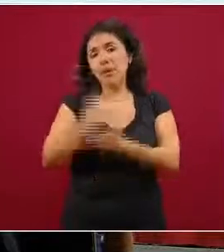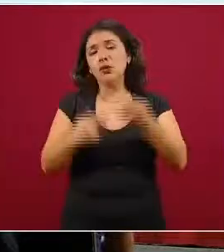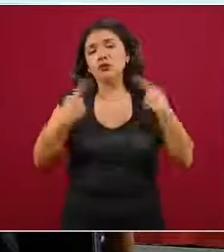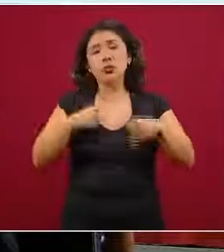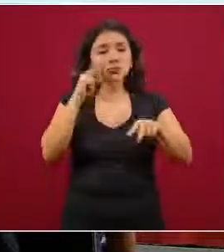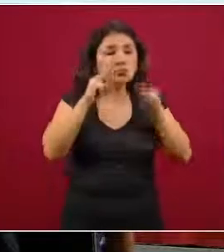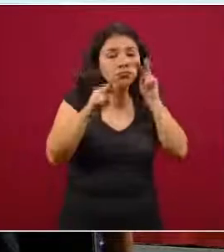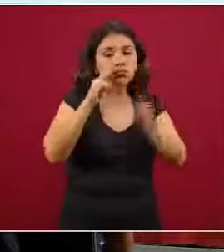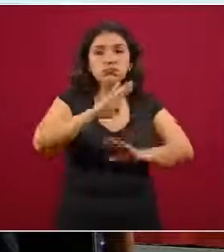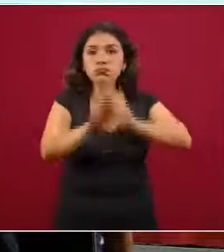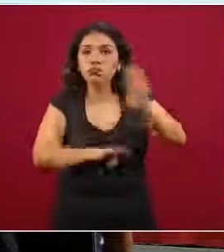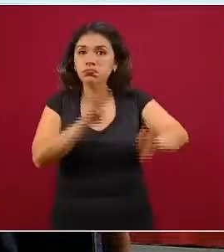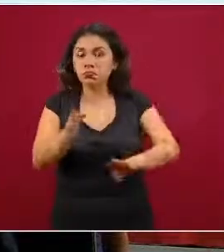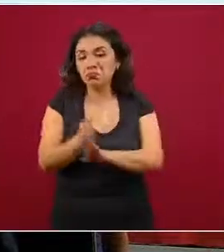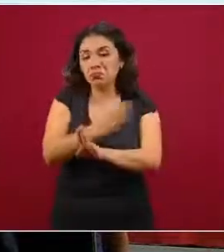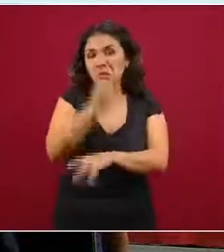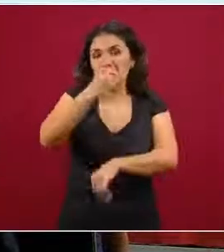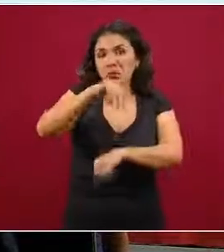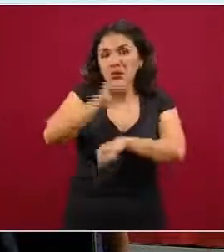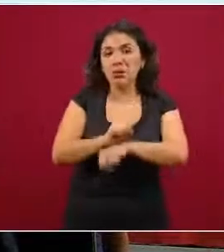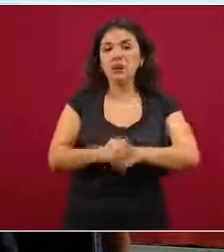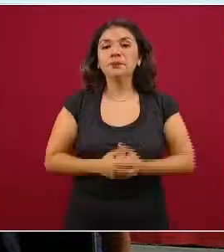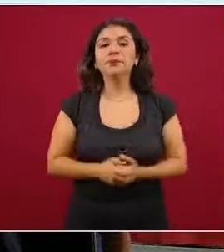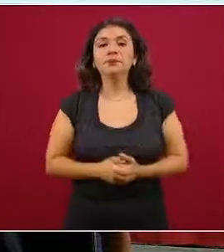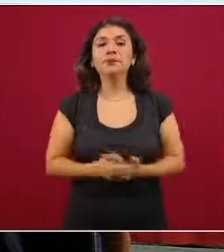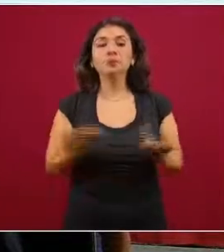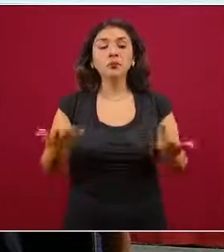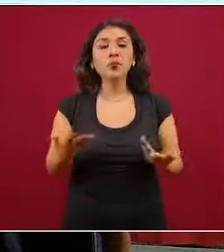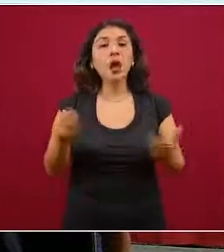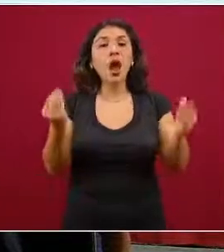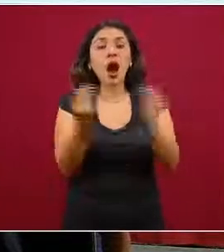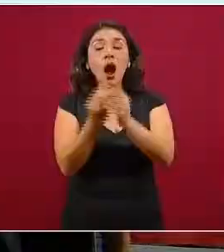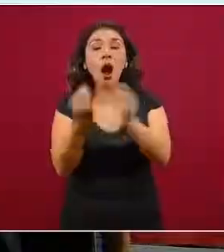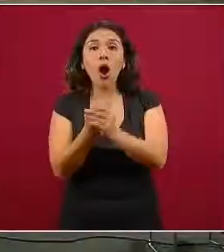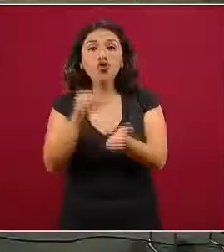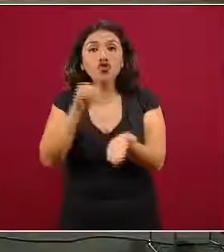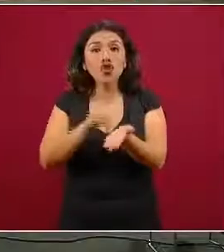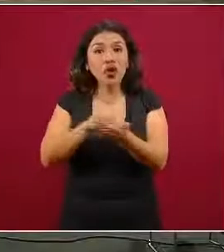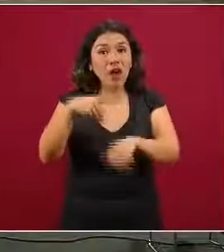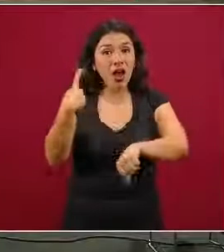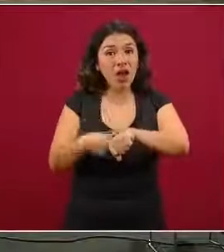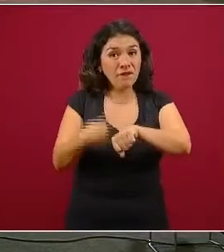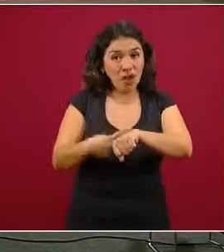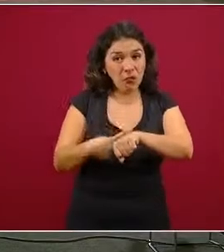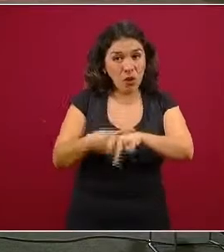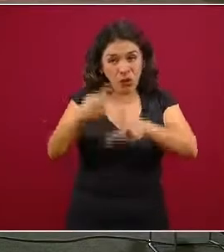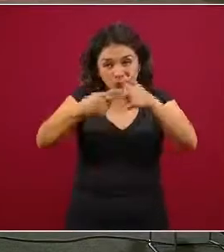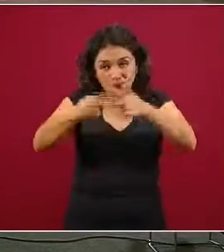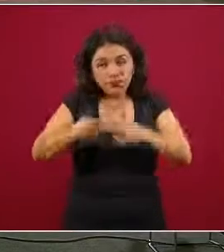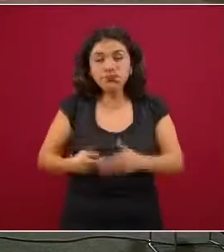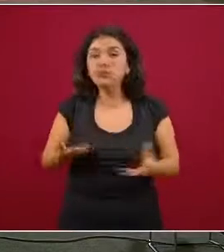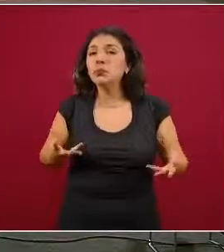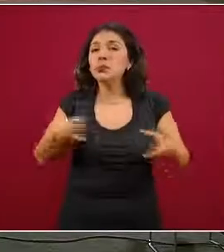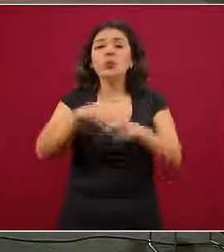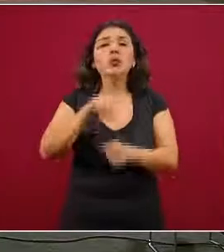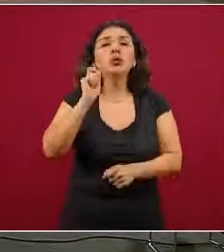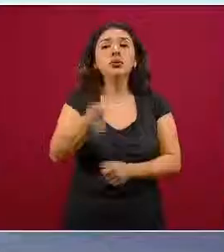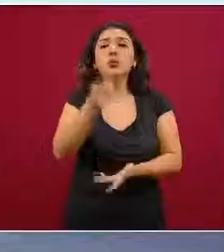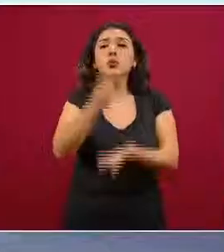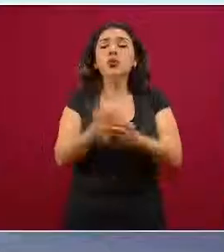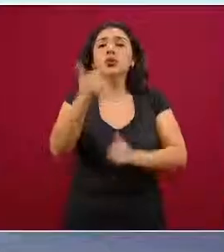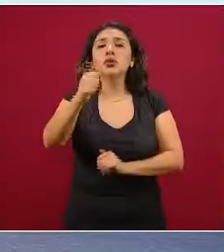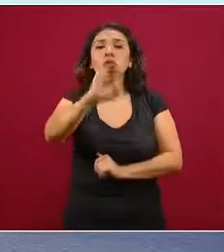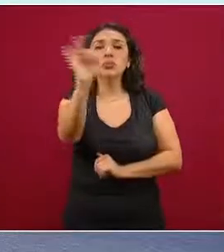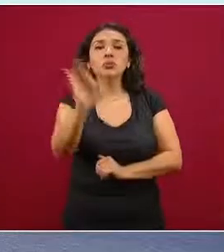las últimas 2 semanas. Veamos que en el tema de casos activos estimados, estos representan solo el